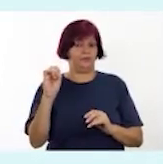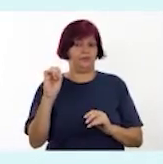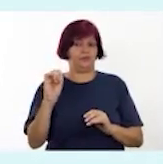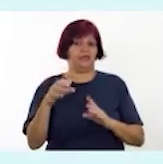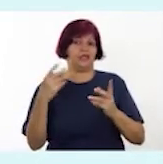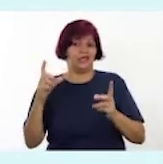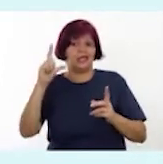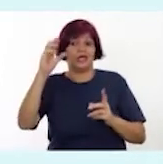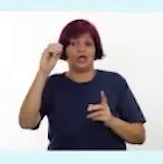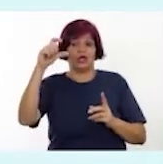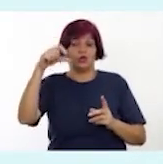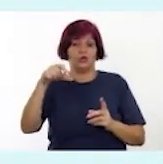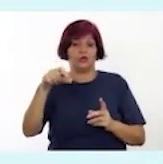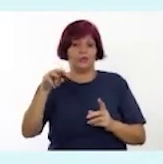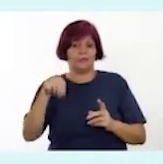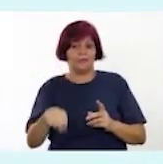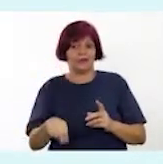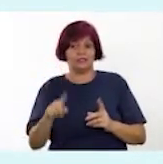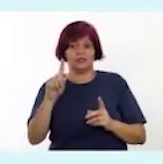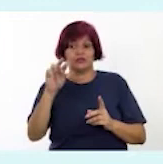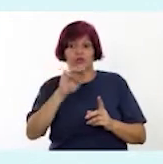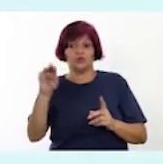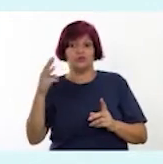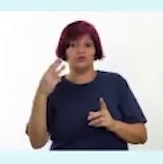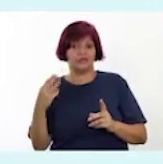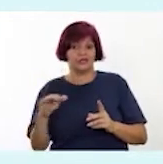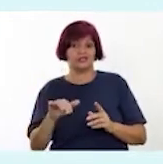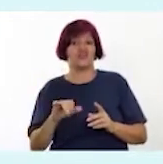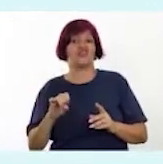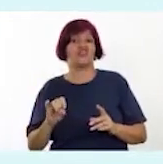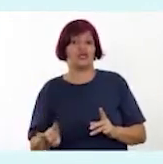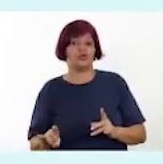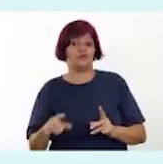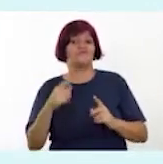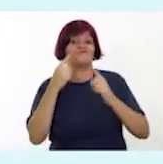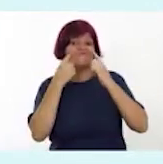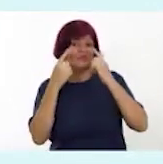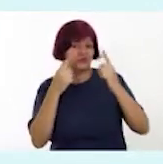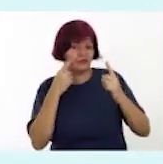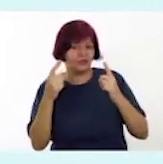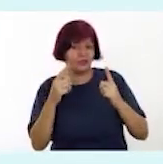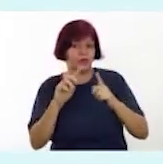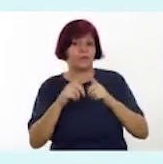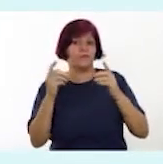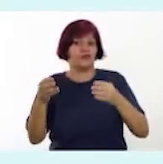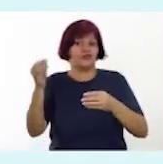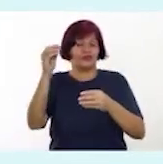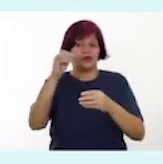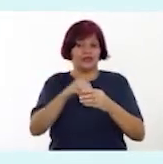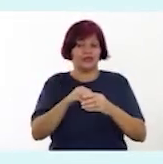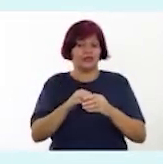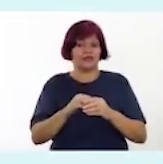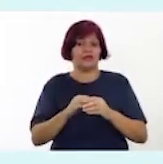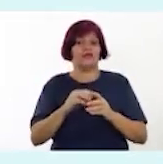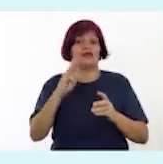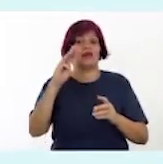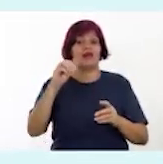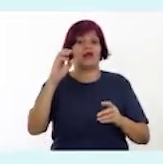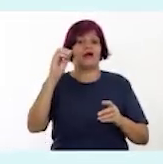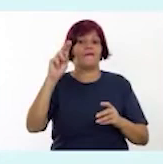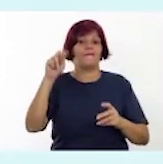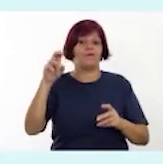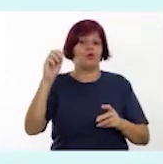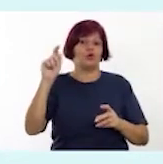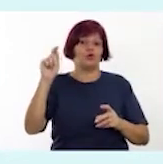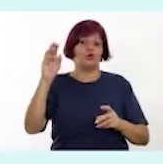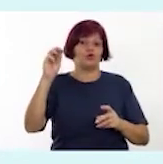que el logaritmo en base 1 tercio de 9. Y eso es lo que lo distingue. Por eso es que hay que aplicar la monotonía de la logaritmación